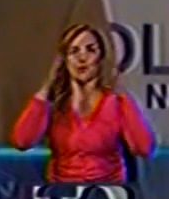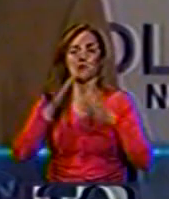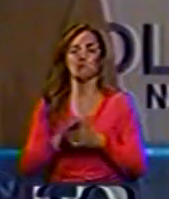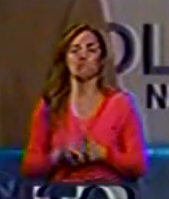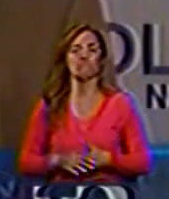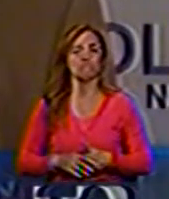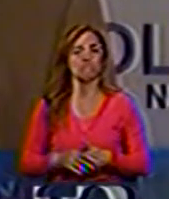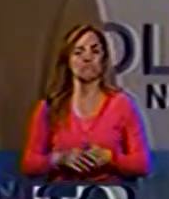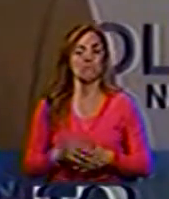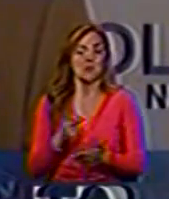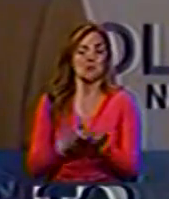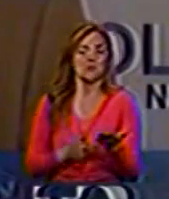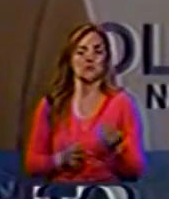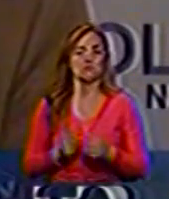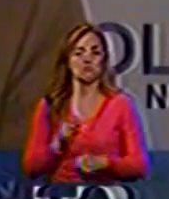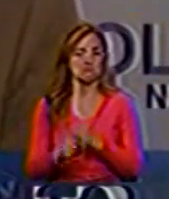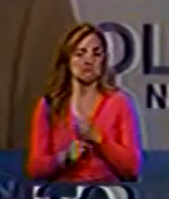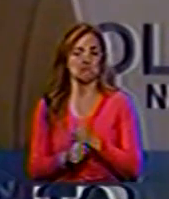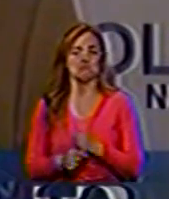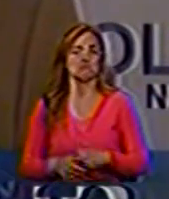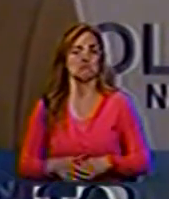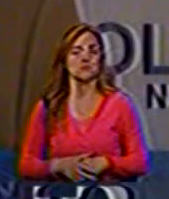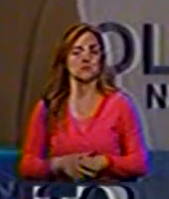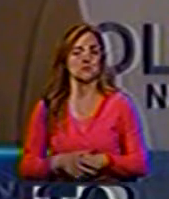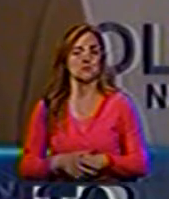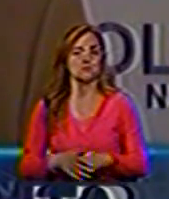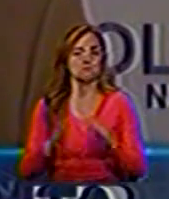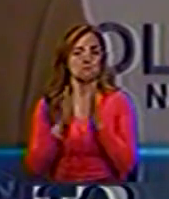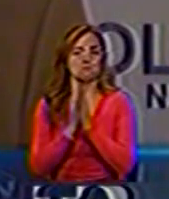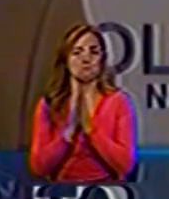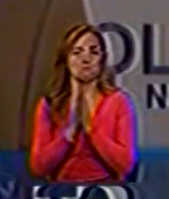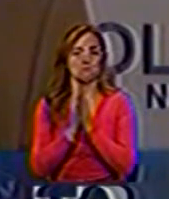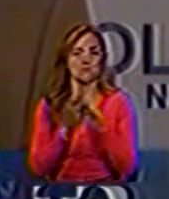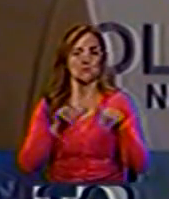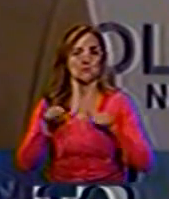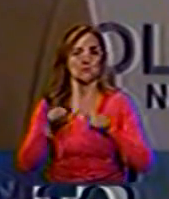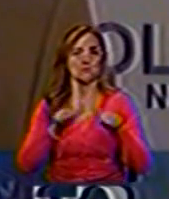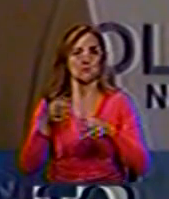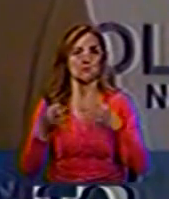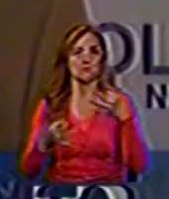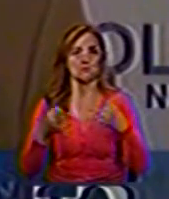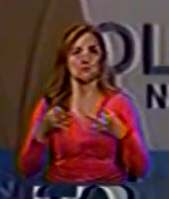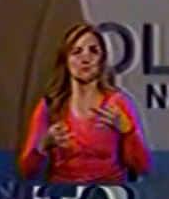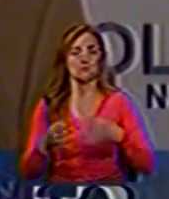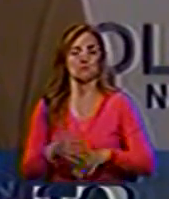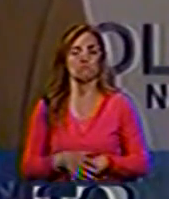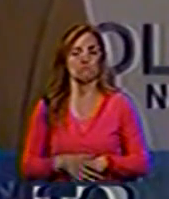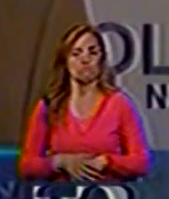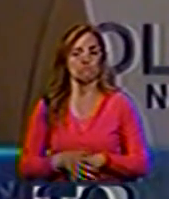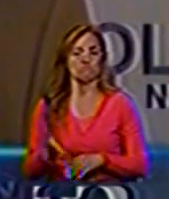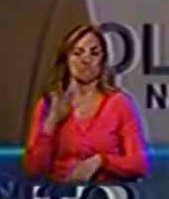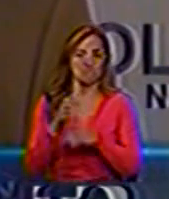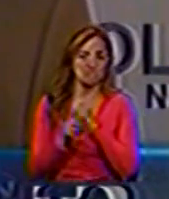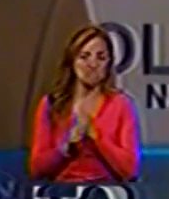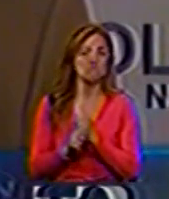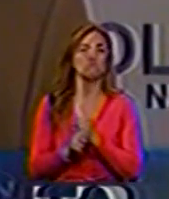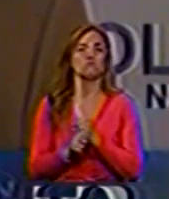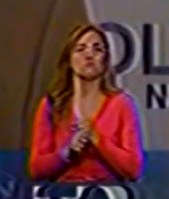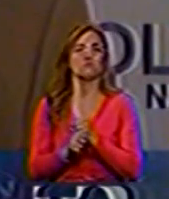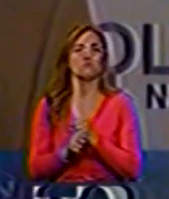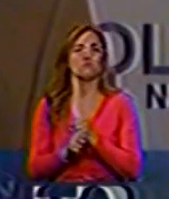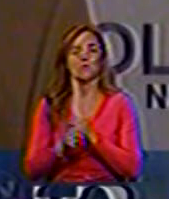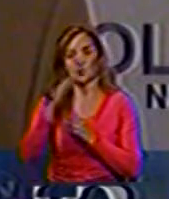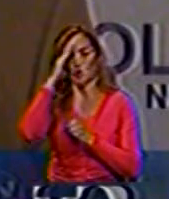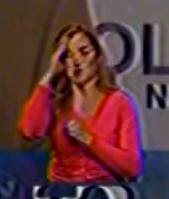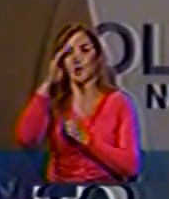suceda. Hace varios años se hizo este pedido por parte de la Administración de Justicia y también hace varios años